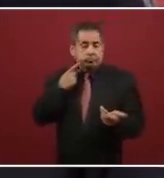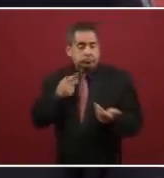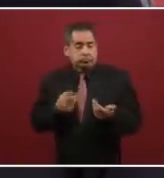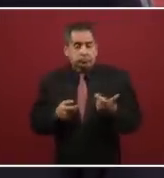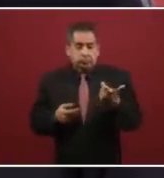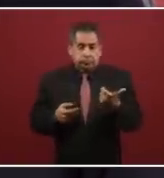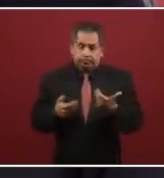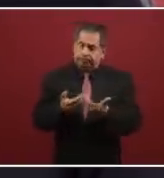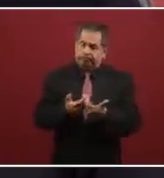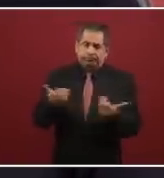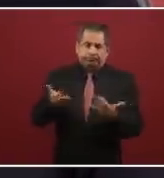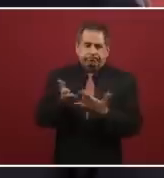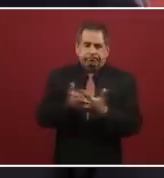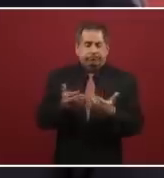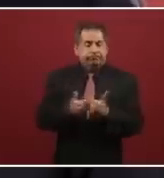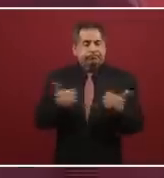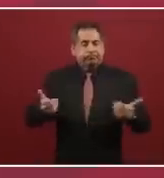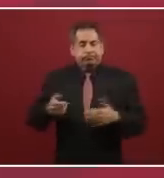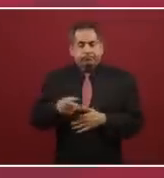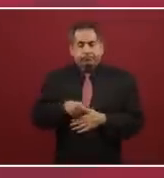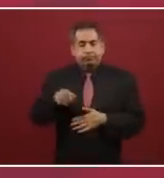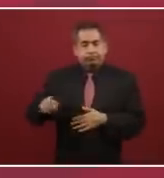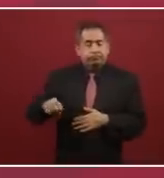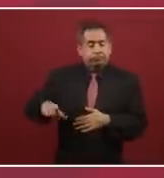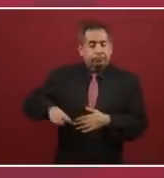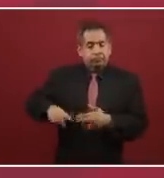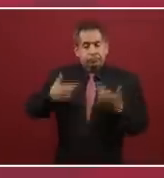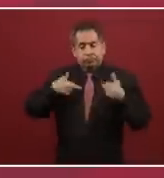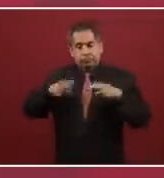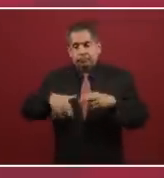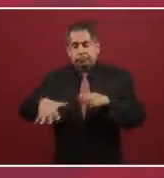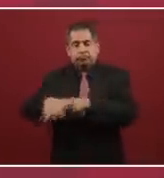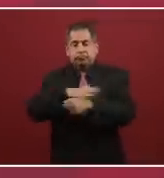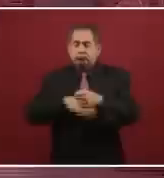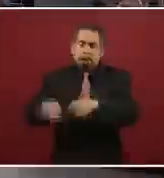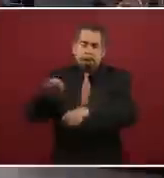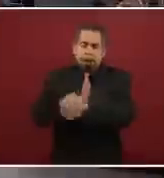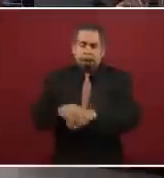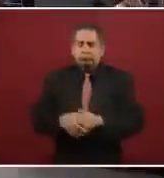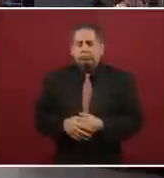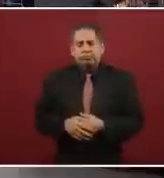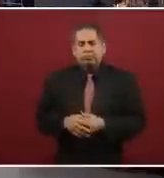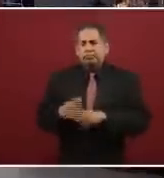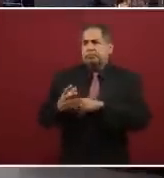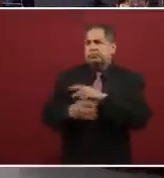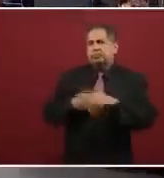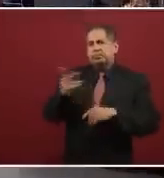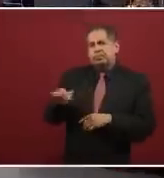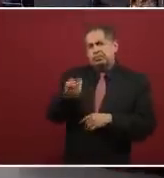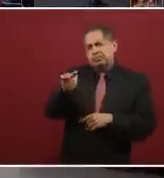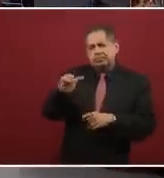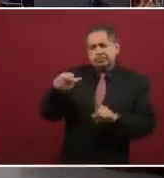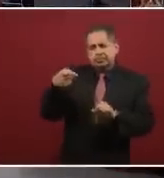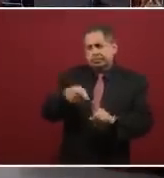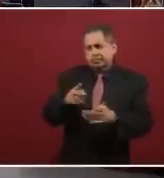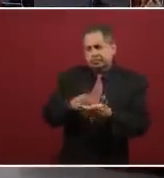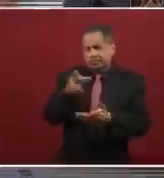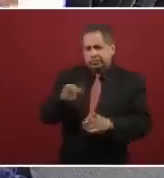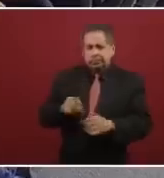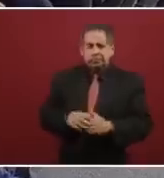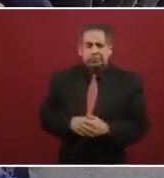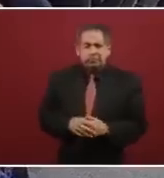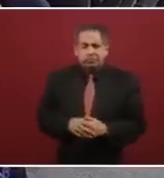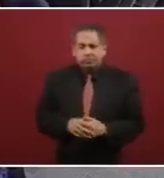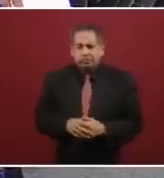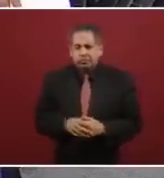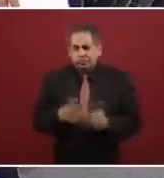económico y el gobierno tiene que representar a todos. Presidente, para volver al tema y para redondearlo,